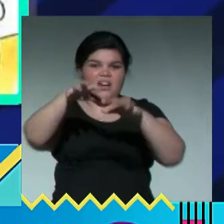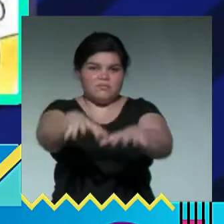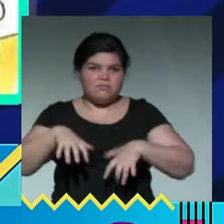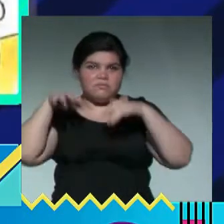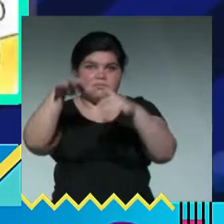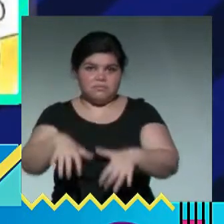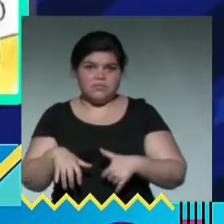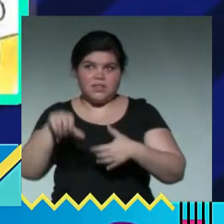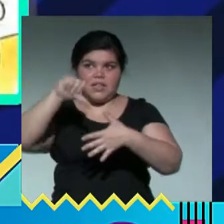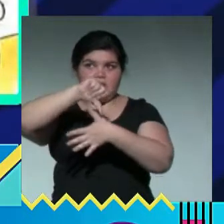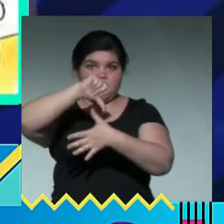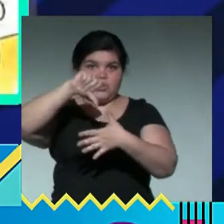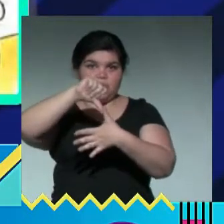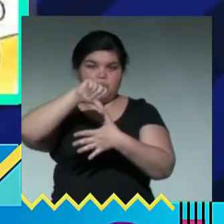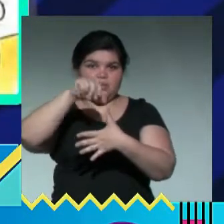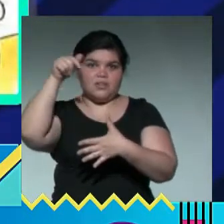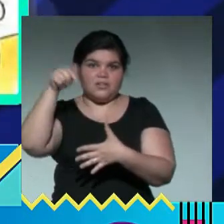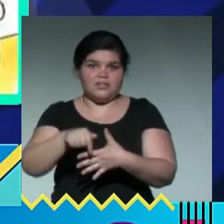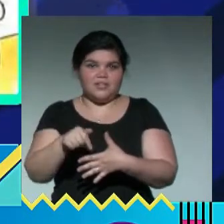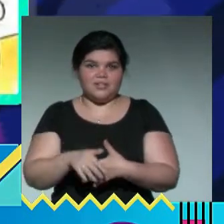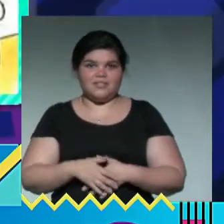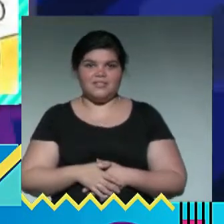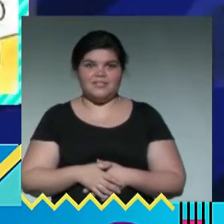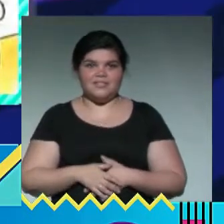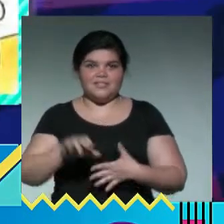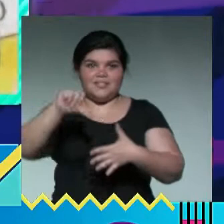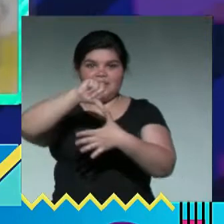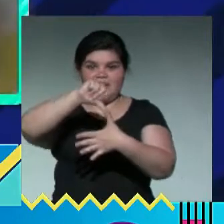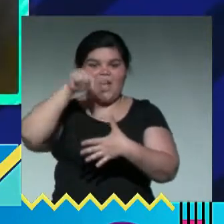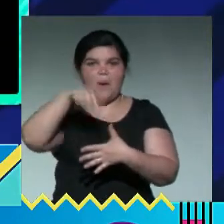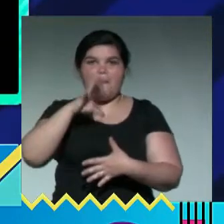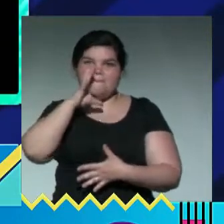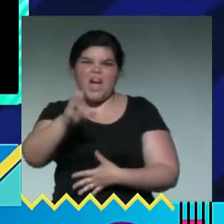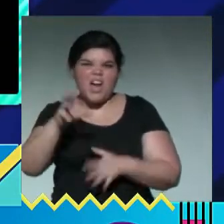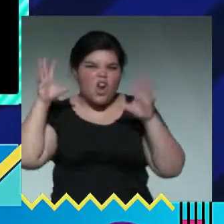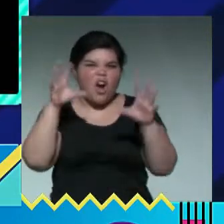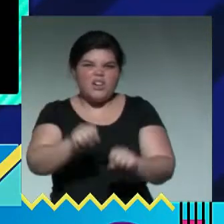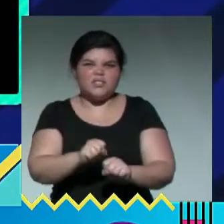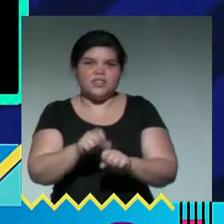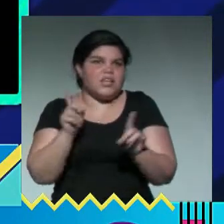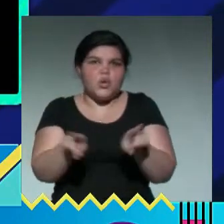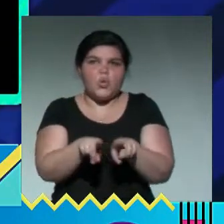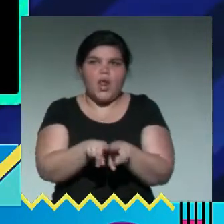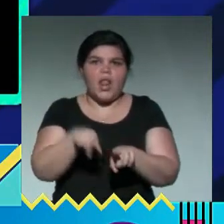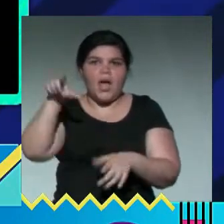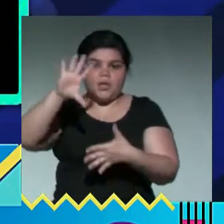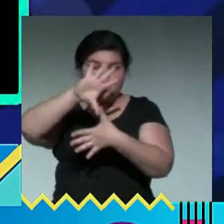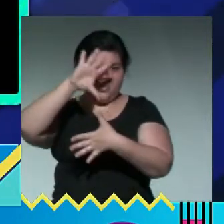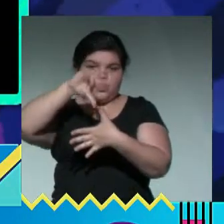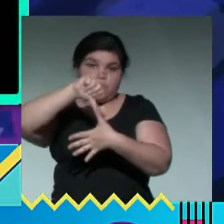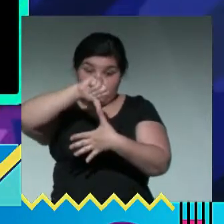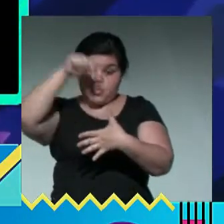presa. ¿Por qué? Porque a América del Norte llegan colonos. ¿Pero por qué llegan colonos? Porque son perseguidos por su religión